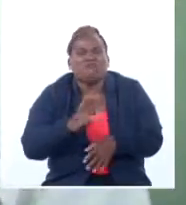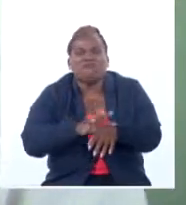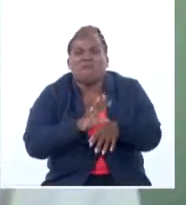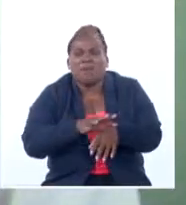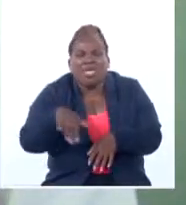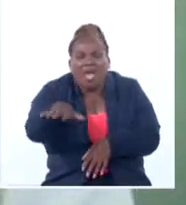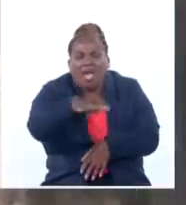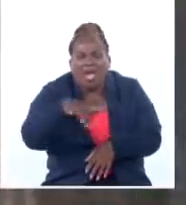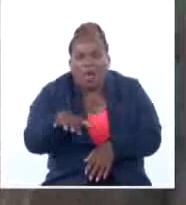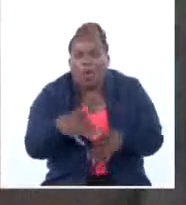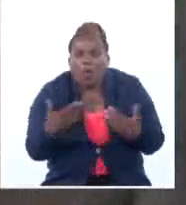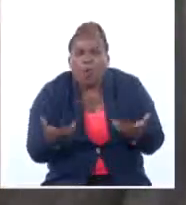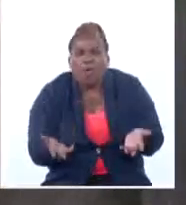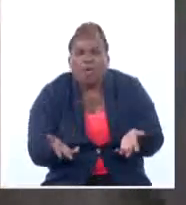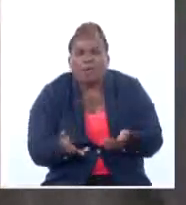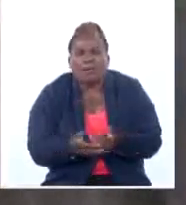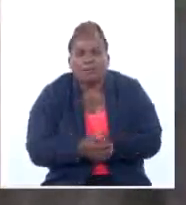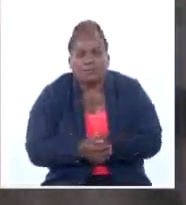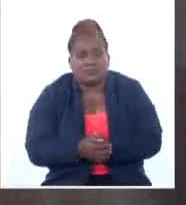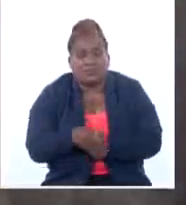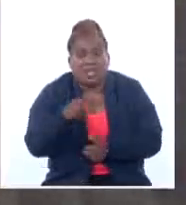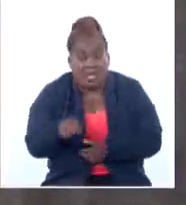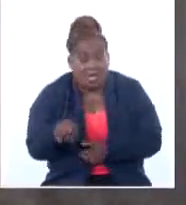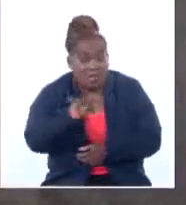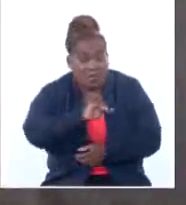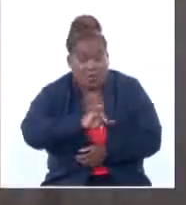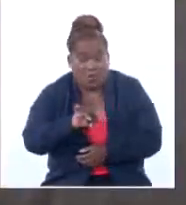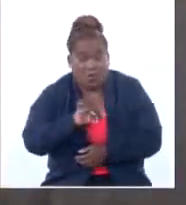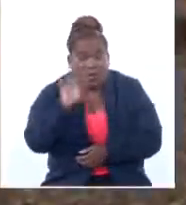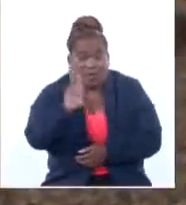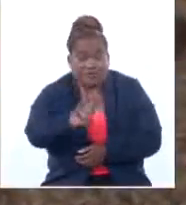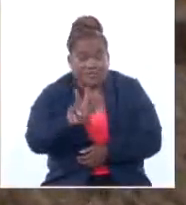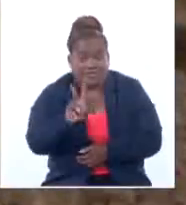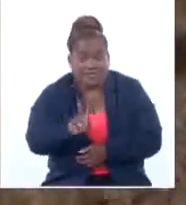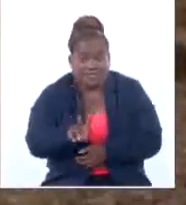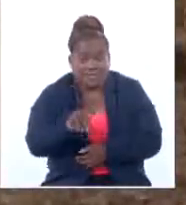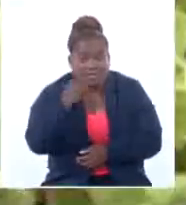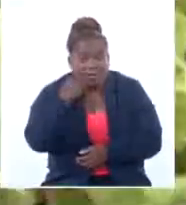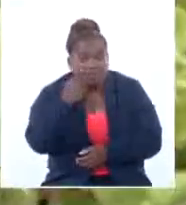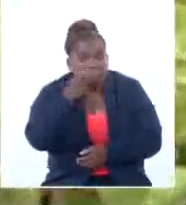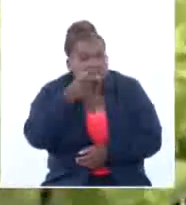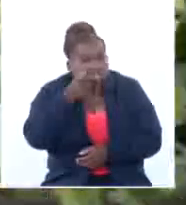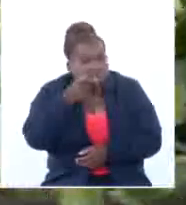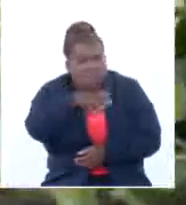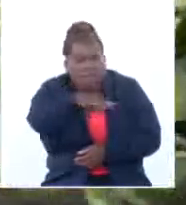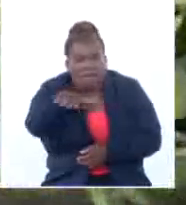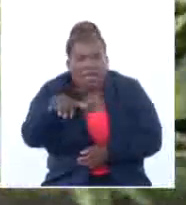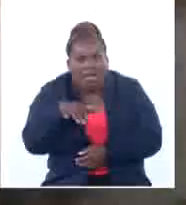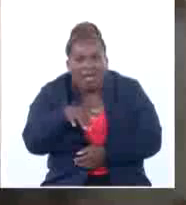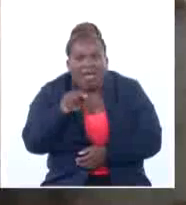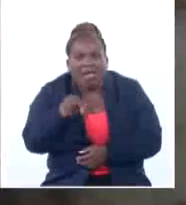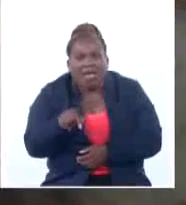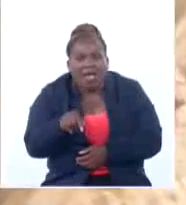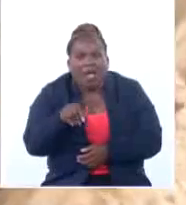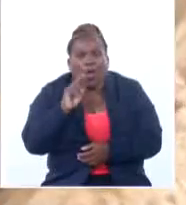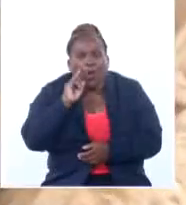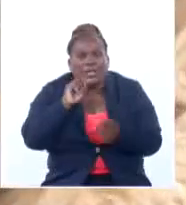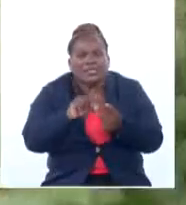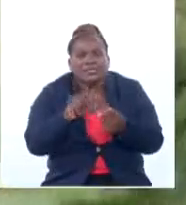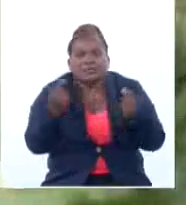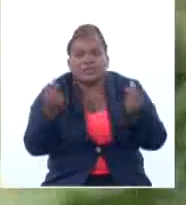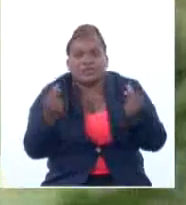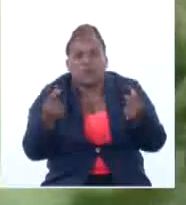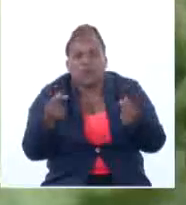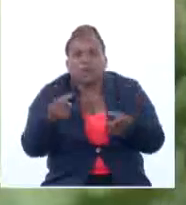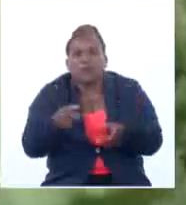recurrentes entre los lugareños. En esta visita, la máxima dirección de la defensa civil recorrió varios objetivos económicos pineros y comprobó el